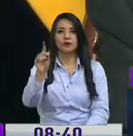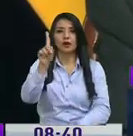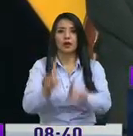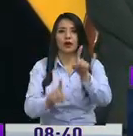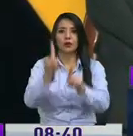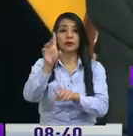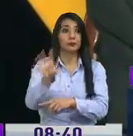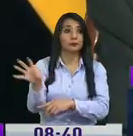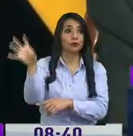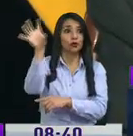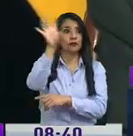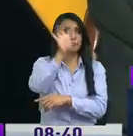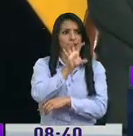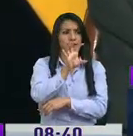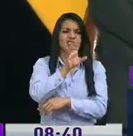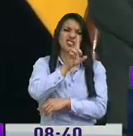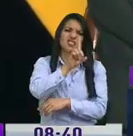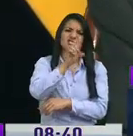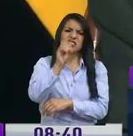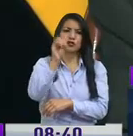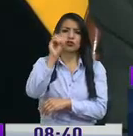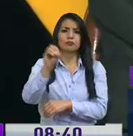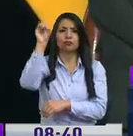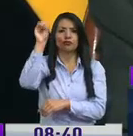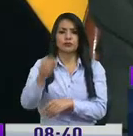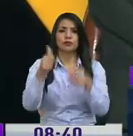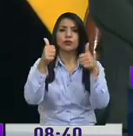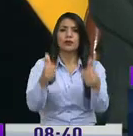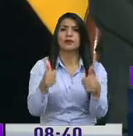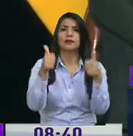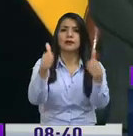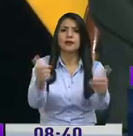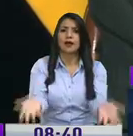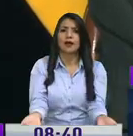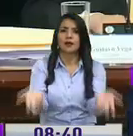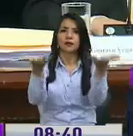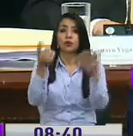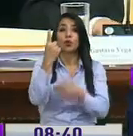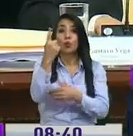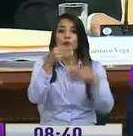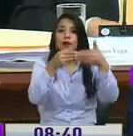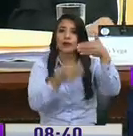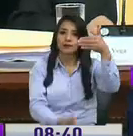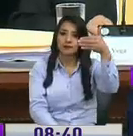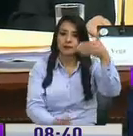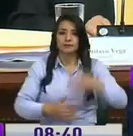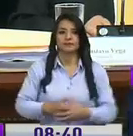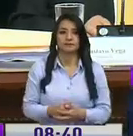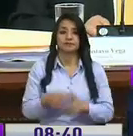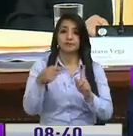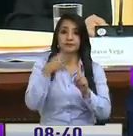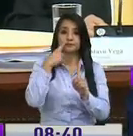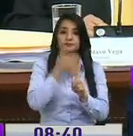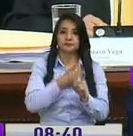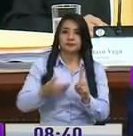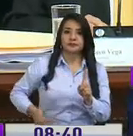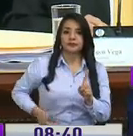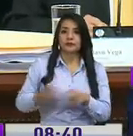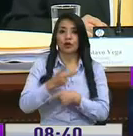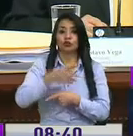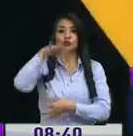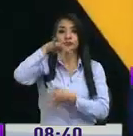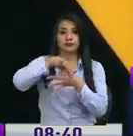se alzaban con el 100% de los candidatos en una sola lista. A decir de Gustavo Vega, presidente del CNE